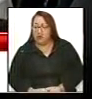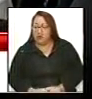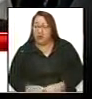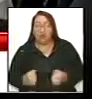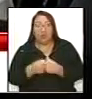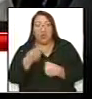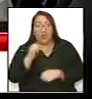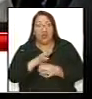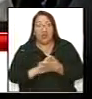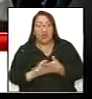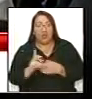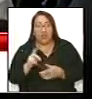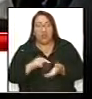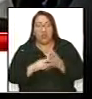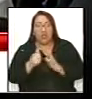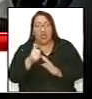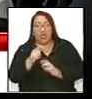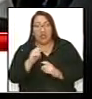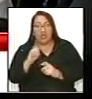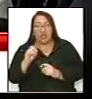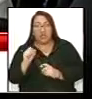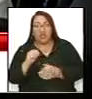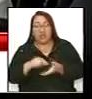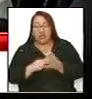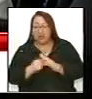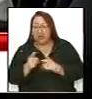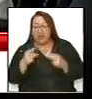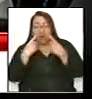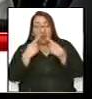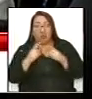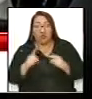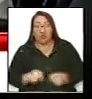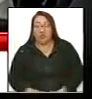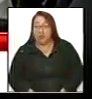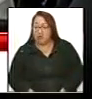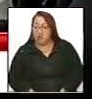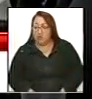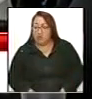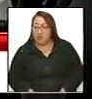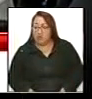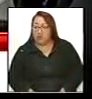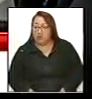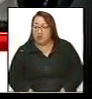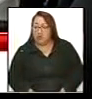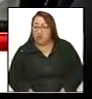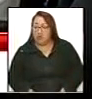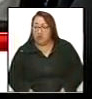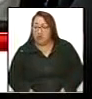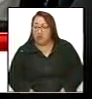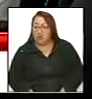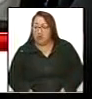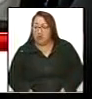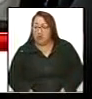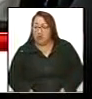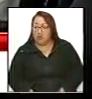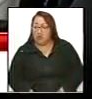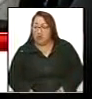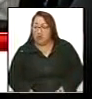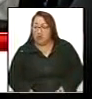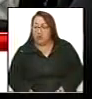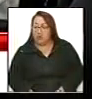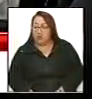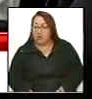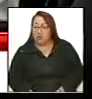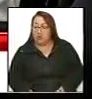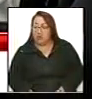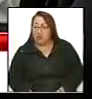compositores o artistas, intérpretes tan conocidos, solamente tenemos la información parcial. Entonces, ¿cómo ayudarnos